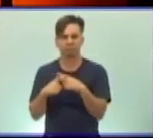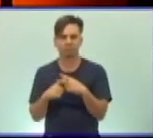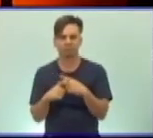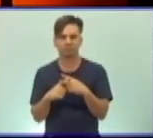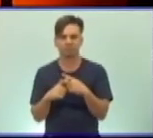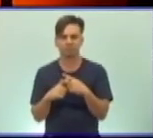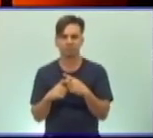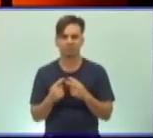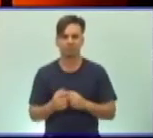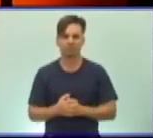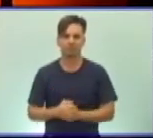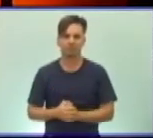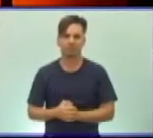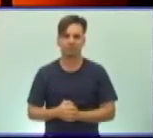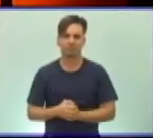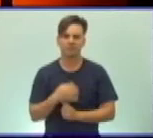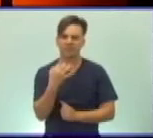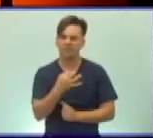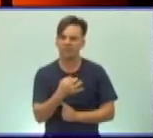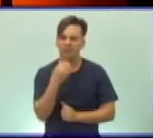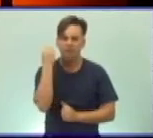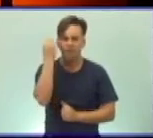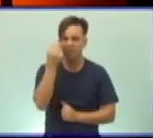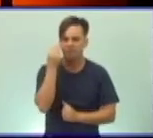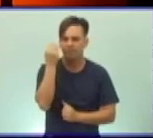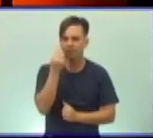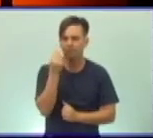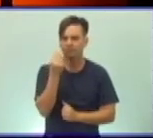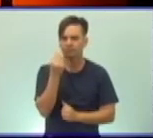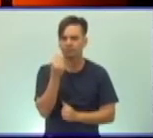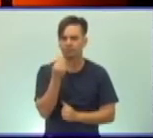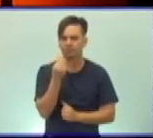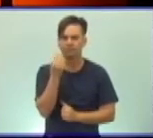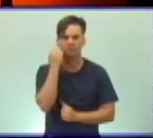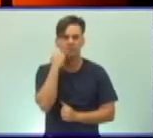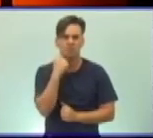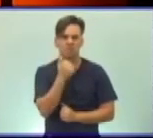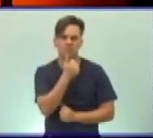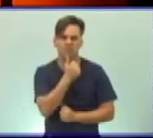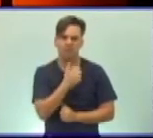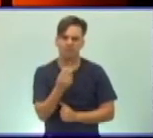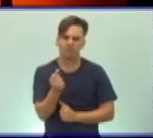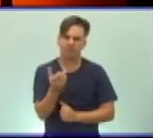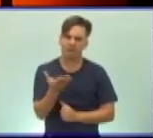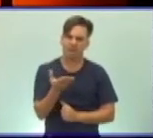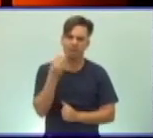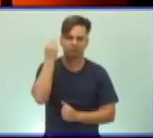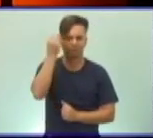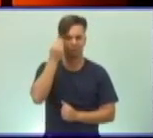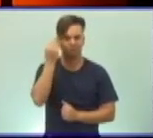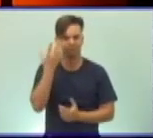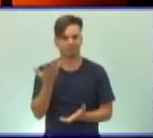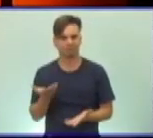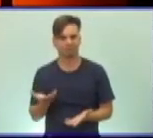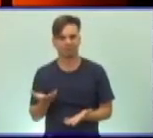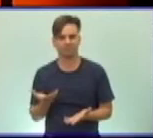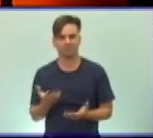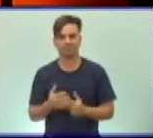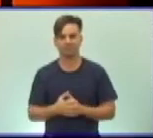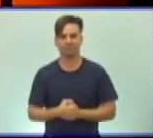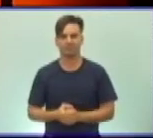resolver. Siempre tenemos que pensar en la vía de solución más racional.